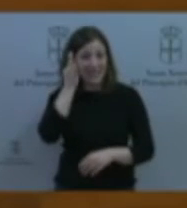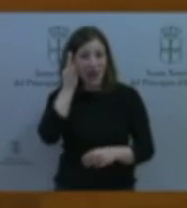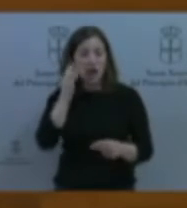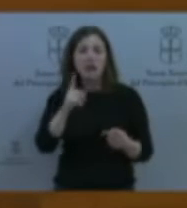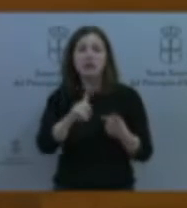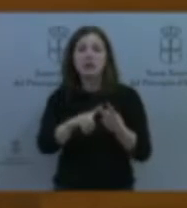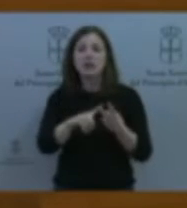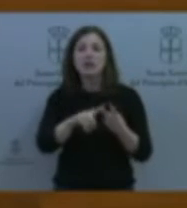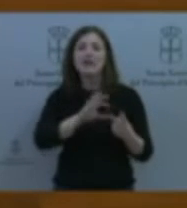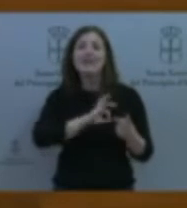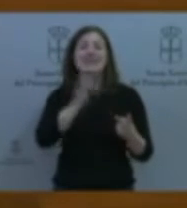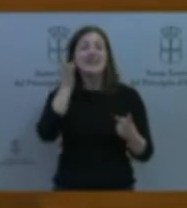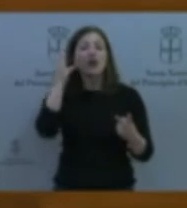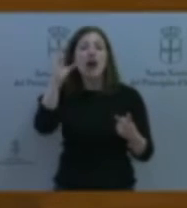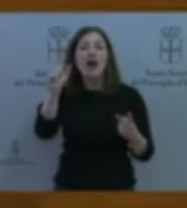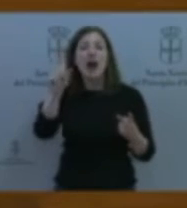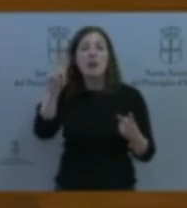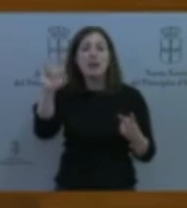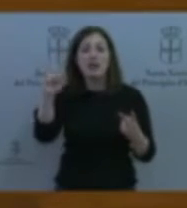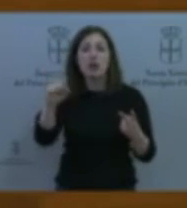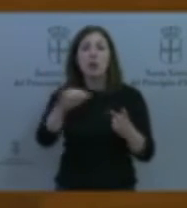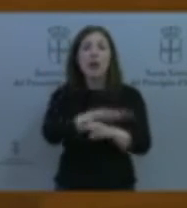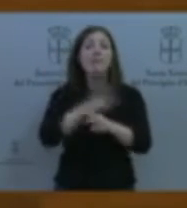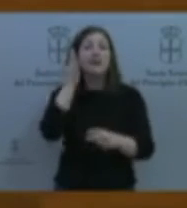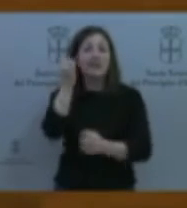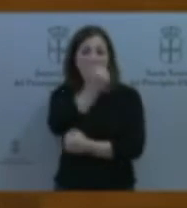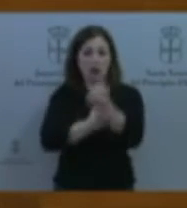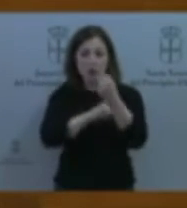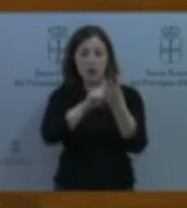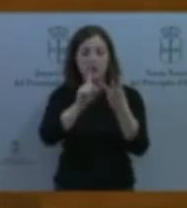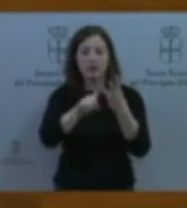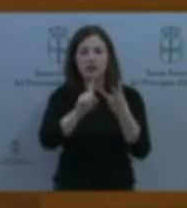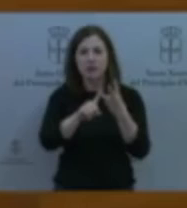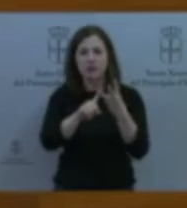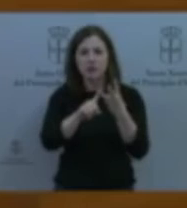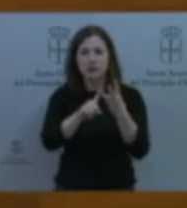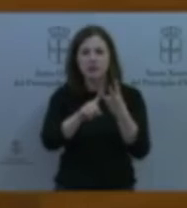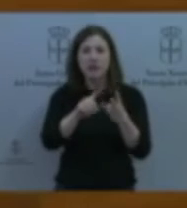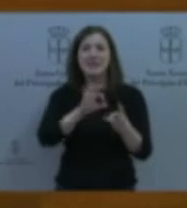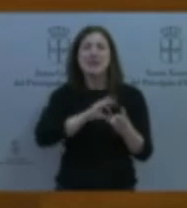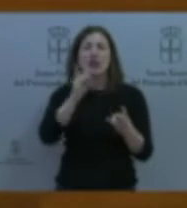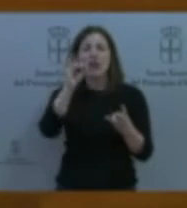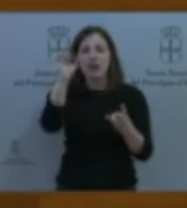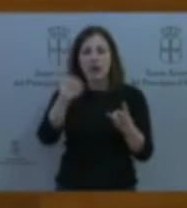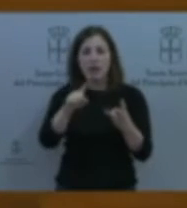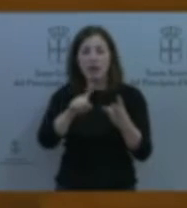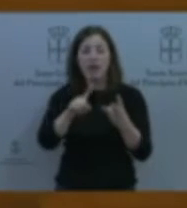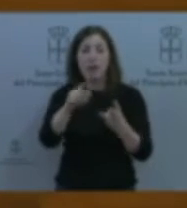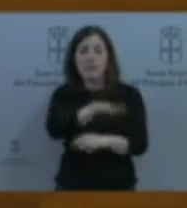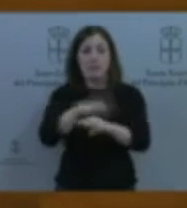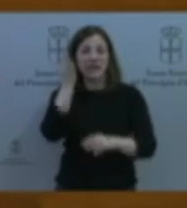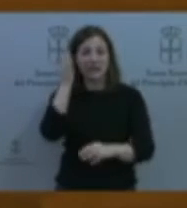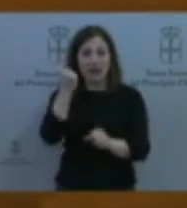Economía y vicepresidenta segunda, la señora Díaz, que es ministra de Empleo y vicepresidenta tercera, y